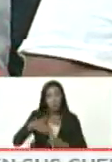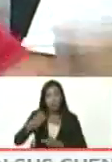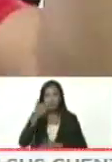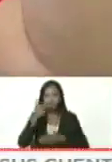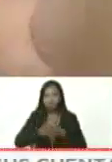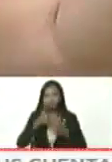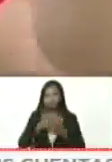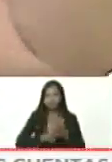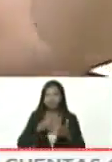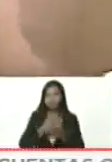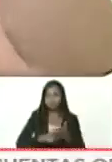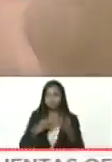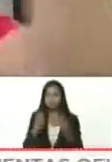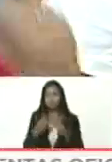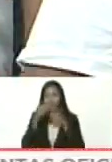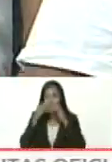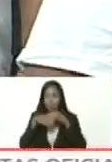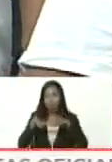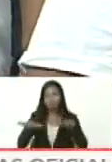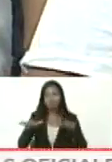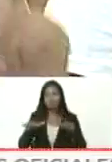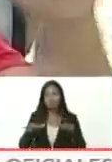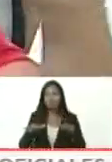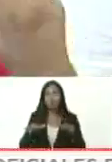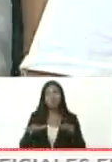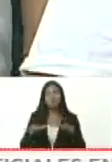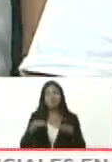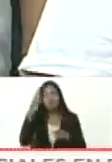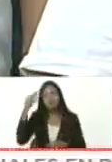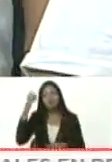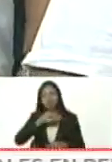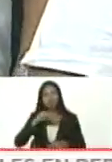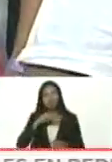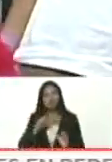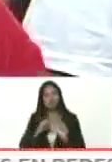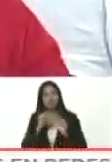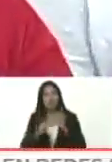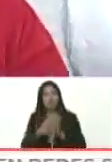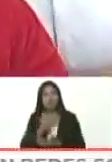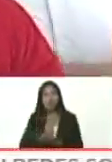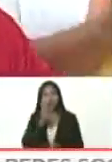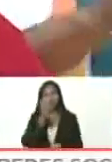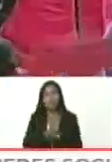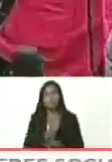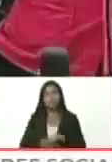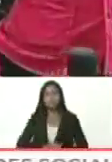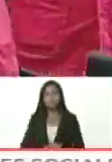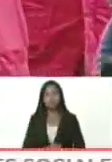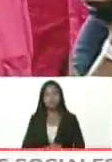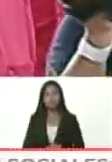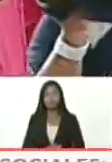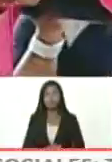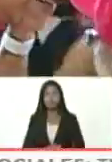guerrero que con la bendición del Padre, el Hijo y el Espíritu Santo vamos a dar la pelea. Amén.